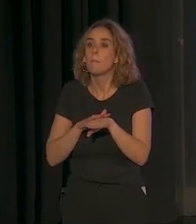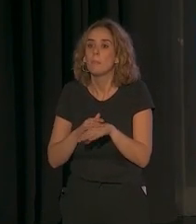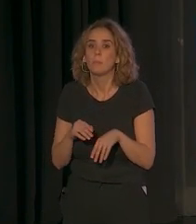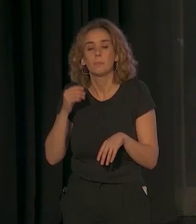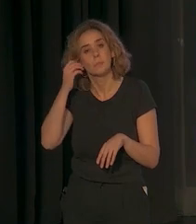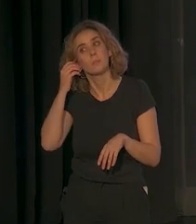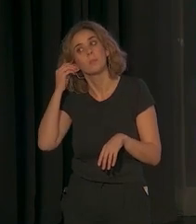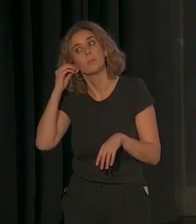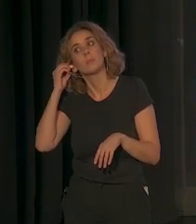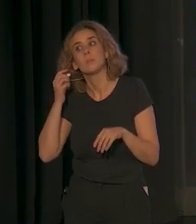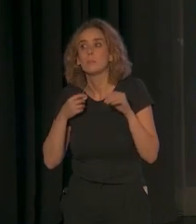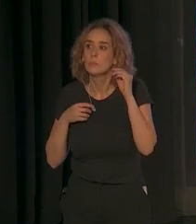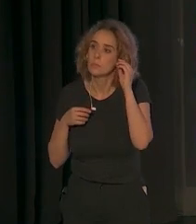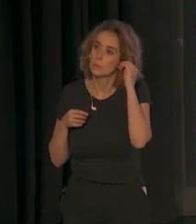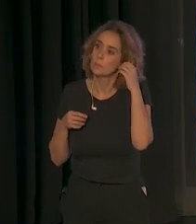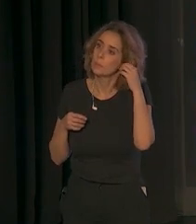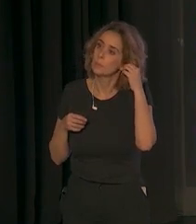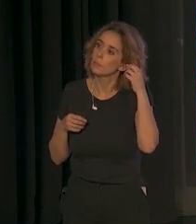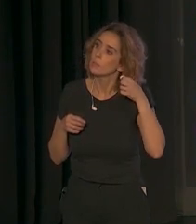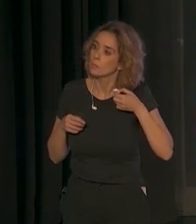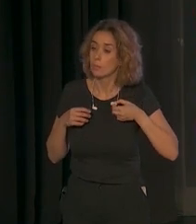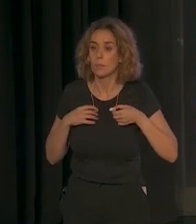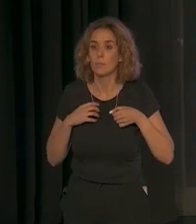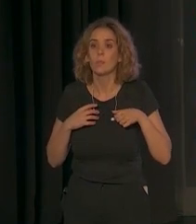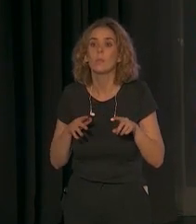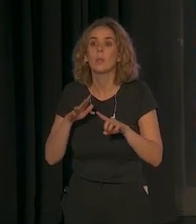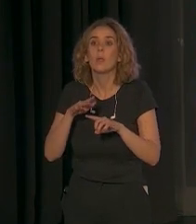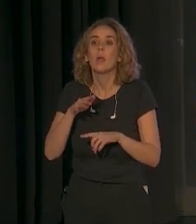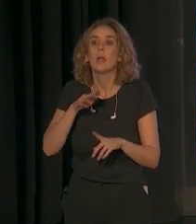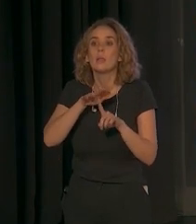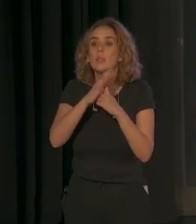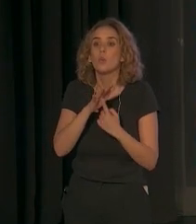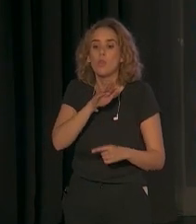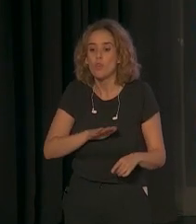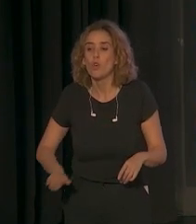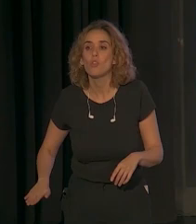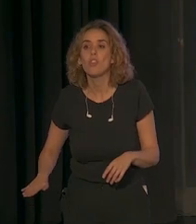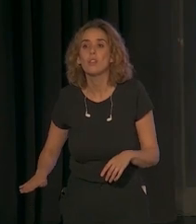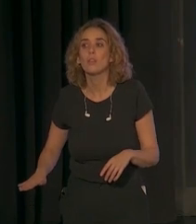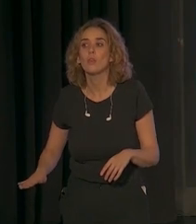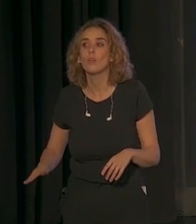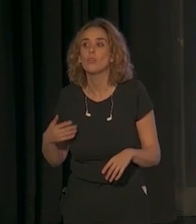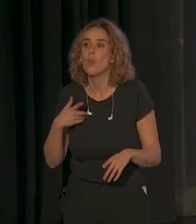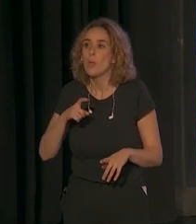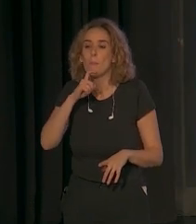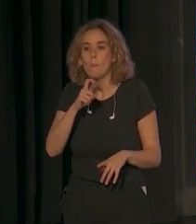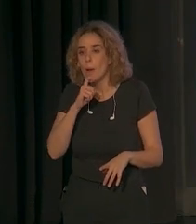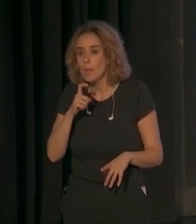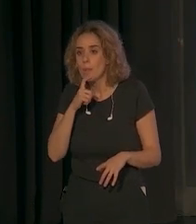Yes, one more question on what you mentioned. I also meant, because in the case of young